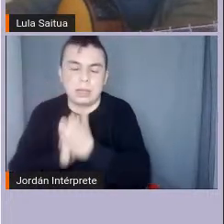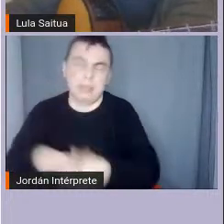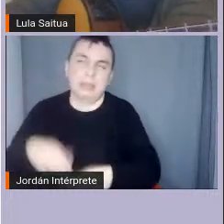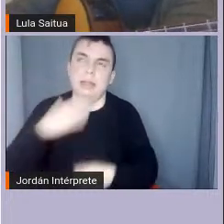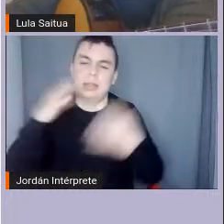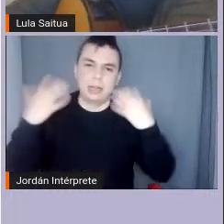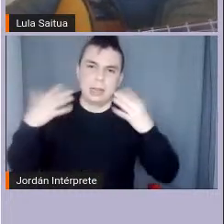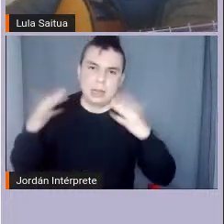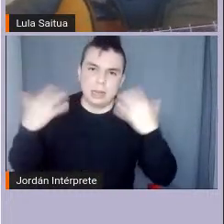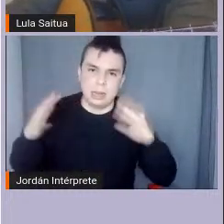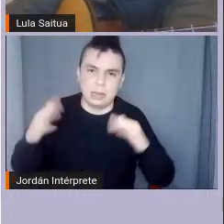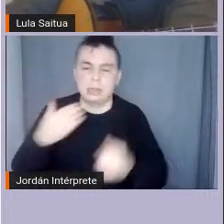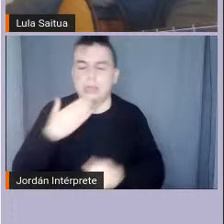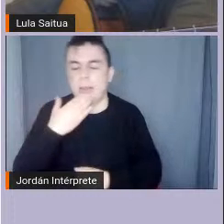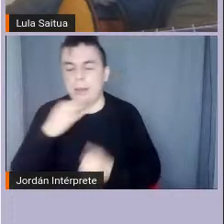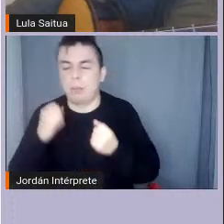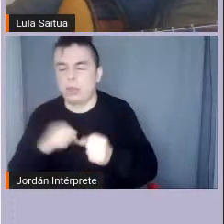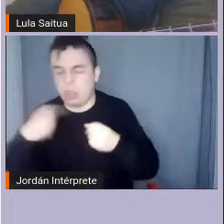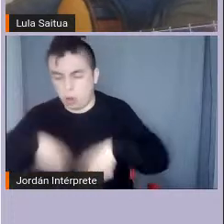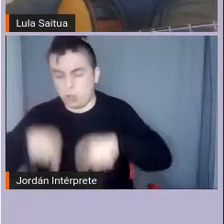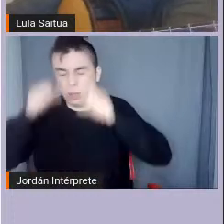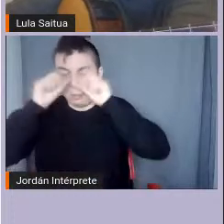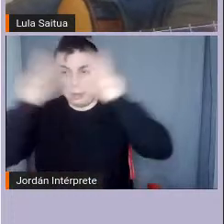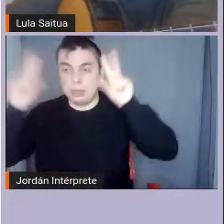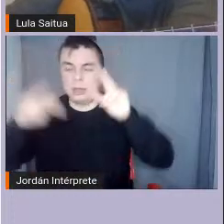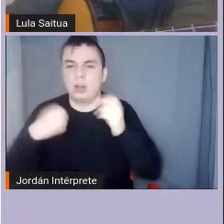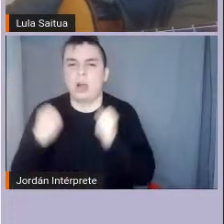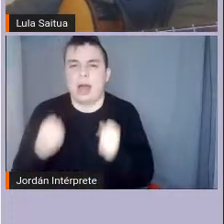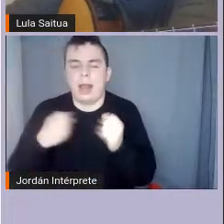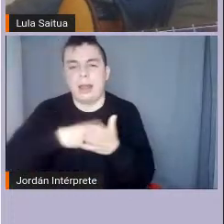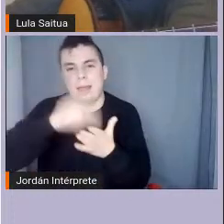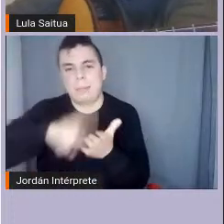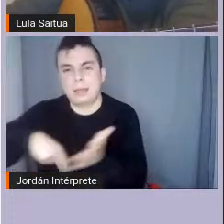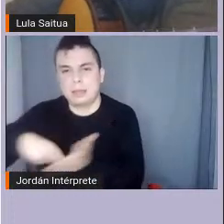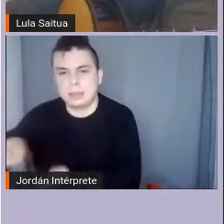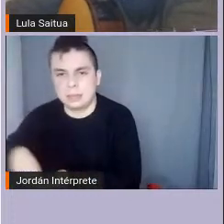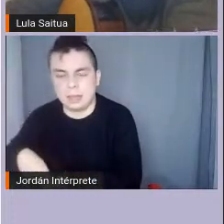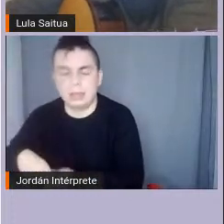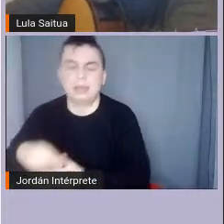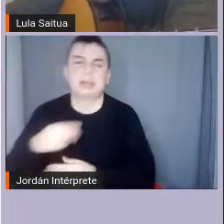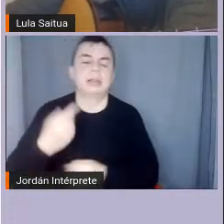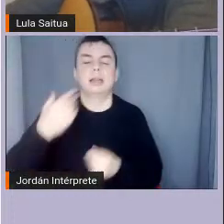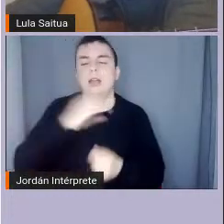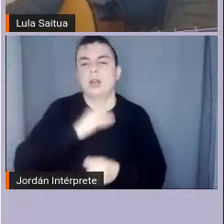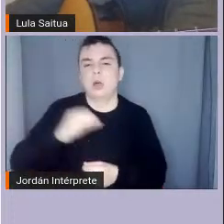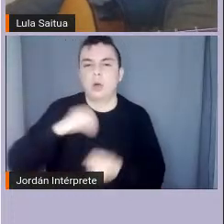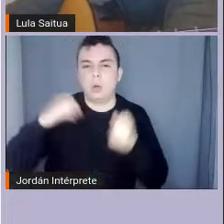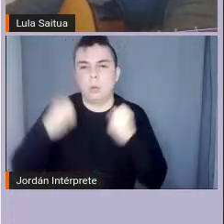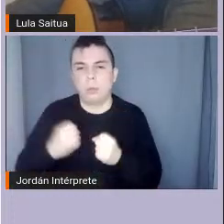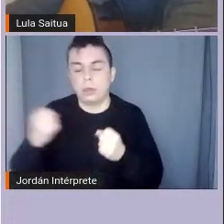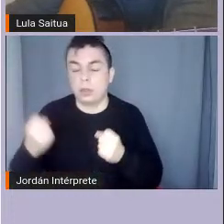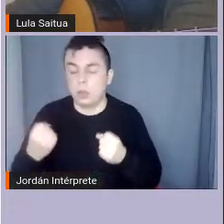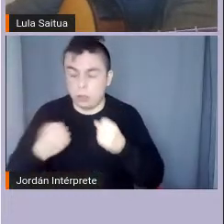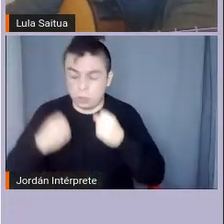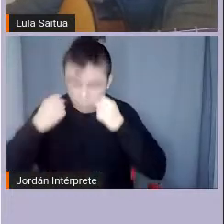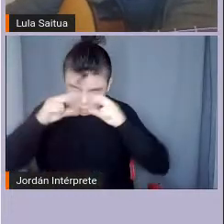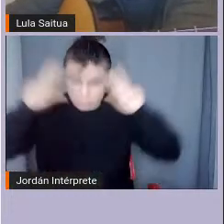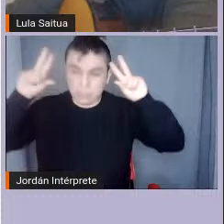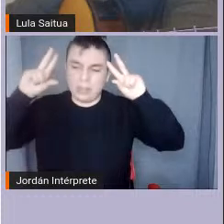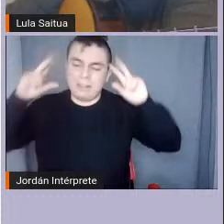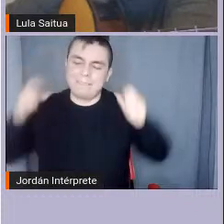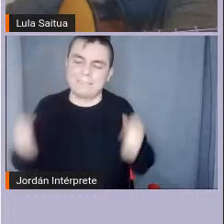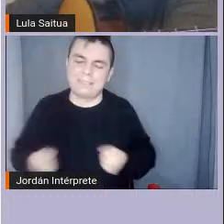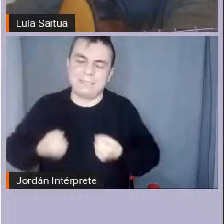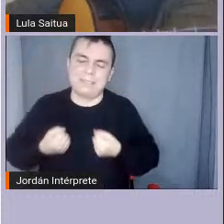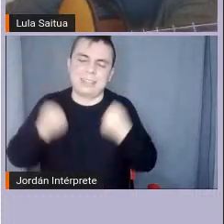Hoy desperté con ganas de pintar. Hoy desperté con ganas de pintar. Hoy desperté con ganas de leer. Hoy desperté